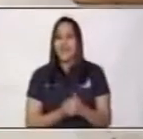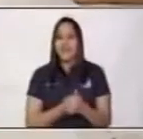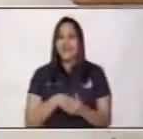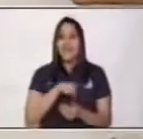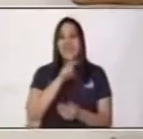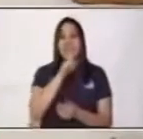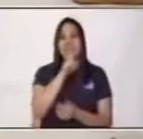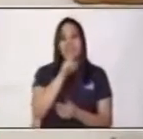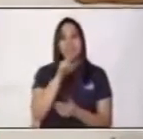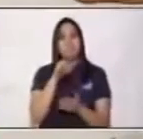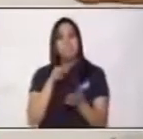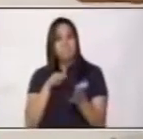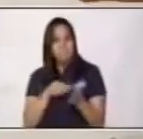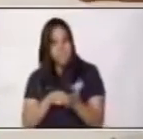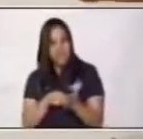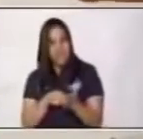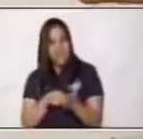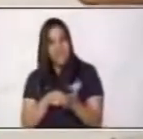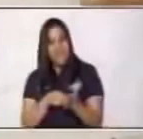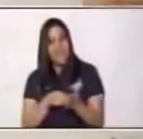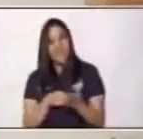1000.